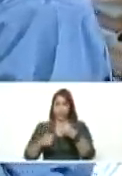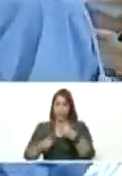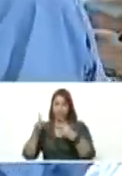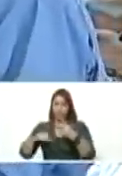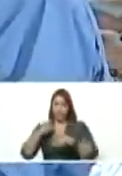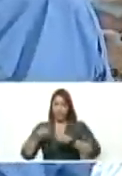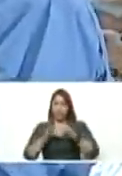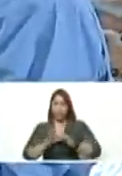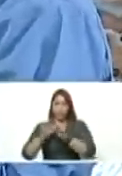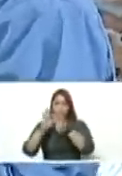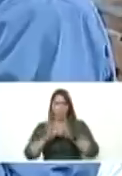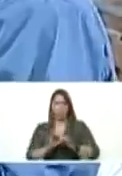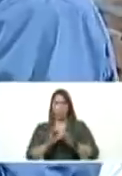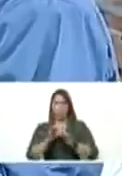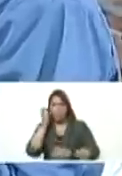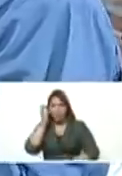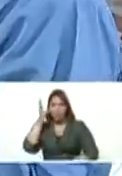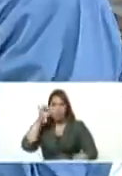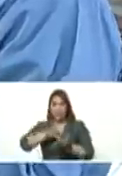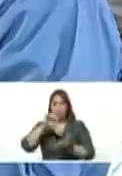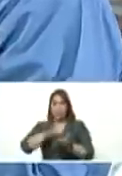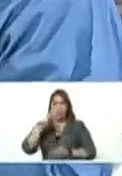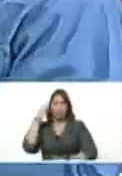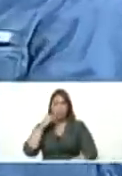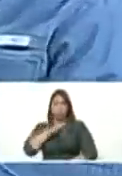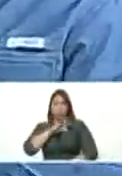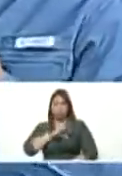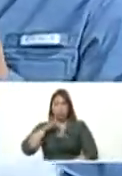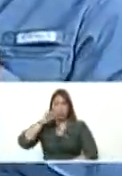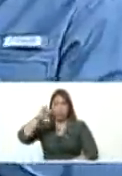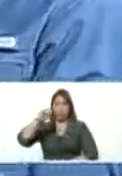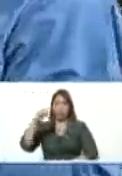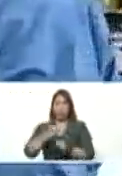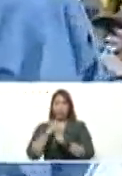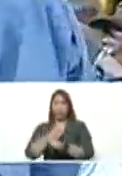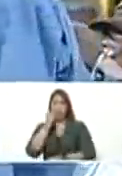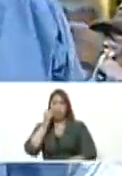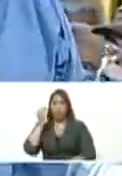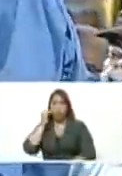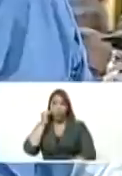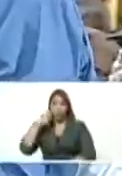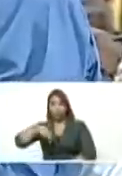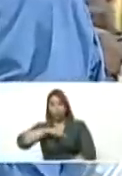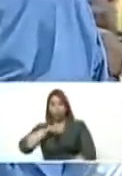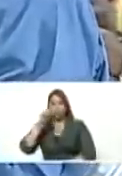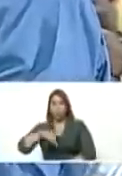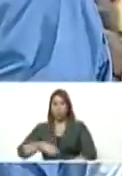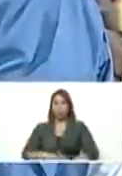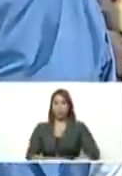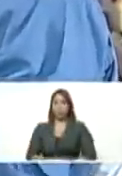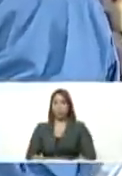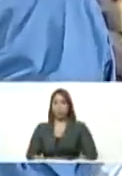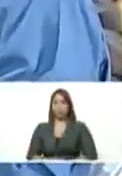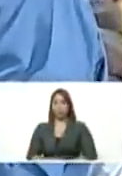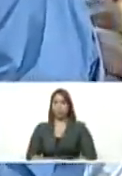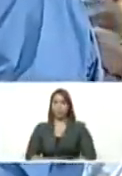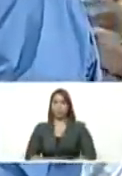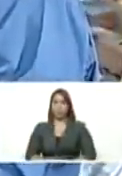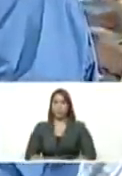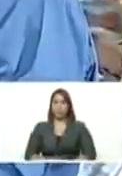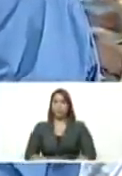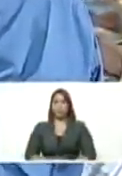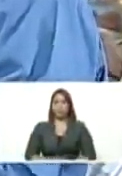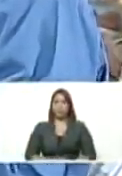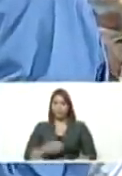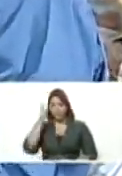una unidad para crear la Central Bolivariana Socialista de Trabajadores y Trabajadoras. Nosotros, por supuesto, presidente,